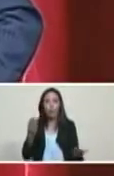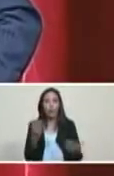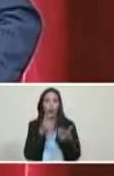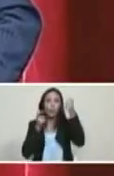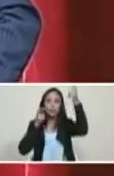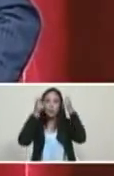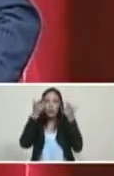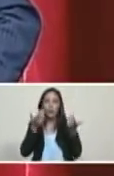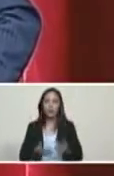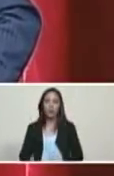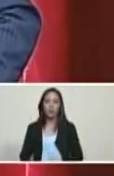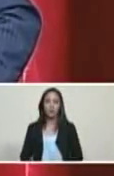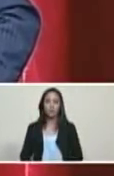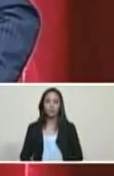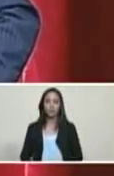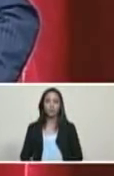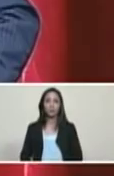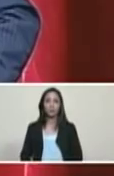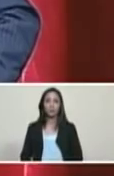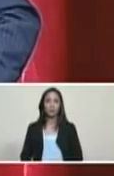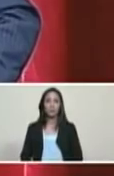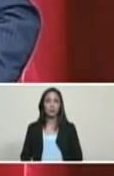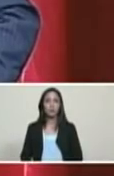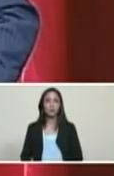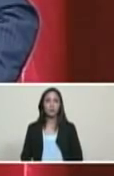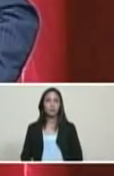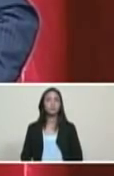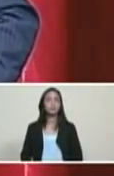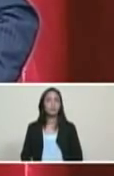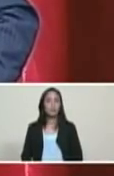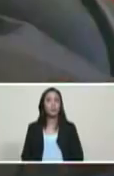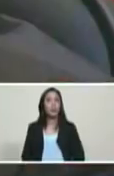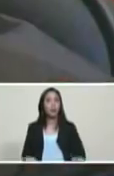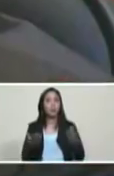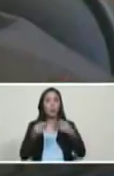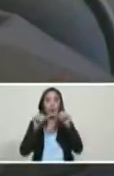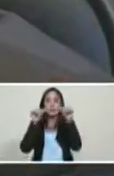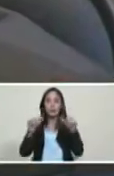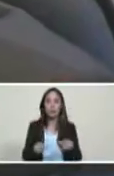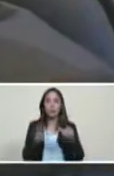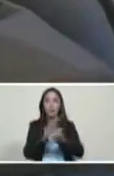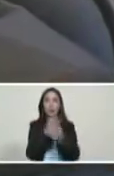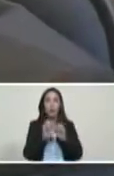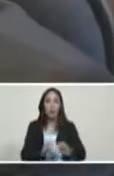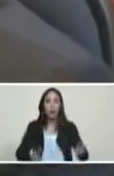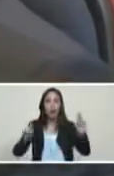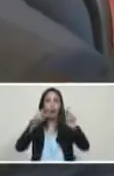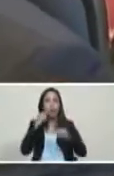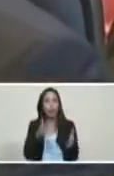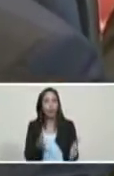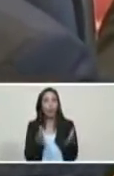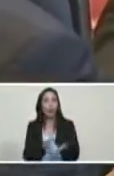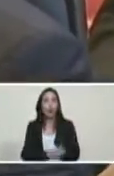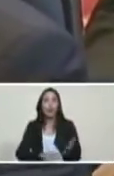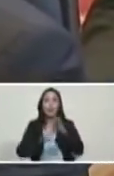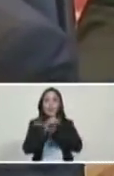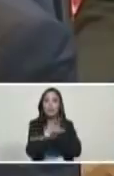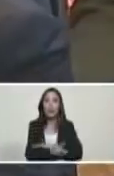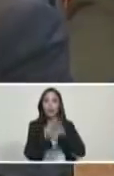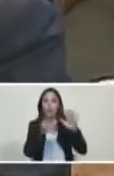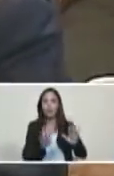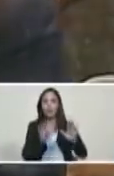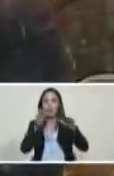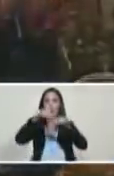somos. La gran victoria que ha tenido Cuba hoy en el sistema de Naciones Unidas cuando ganó con